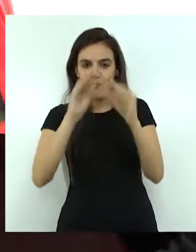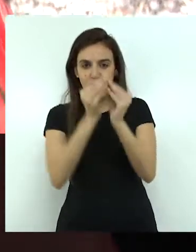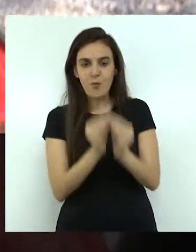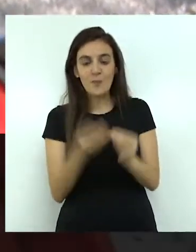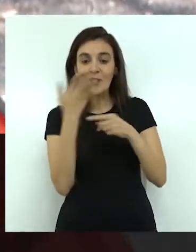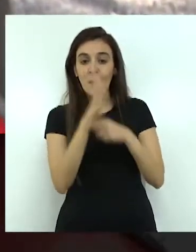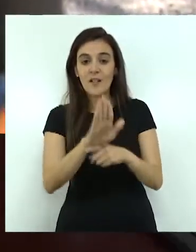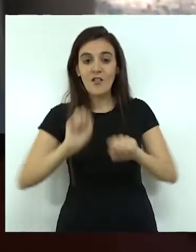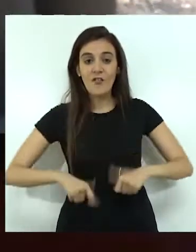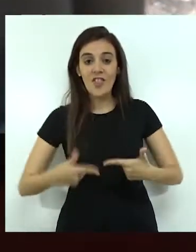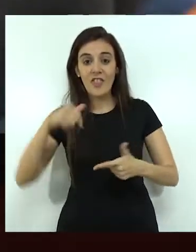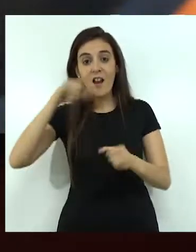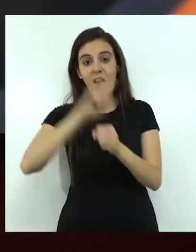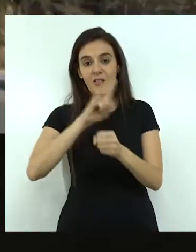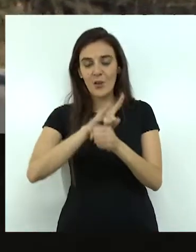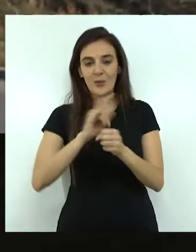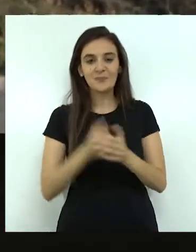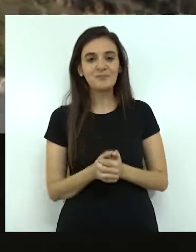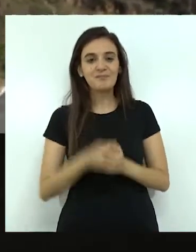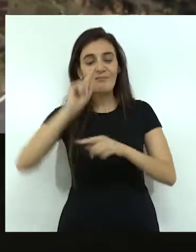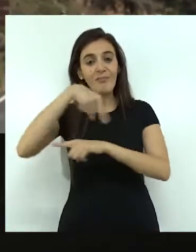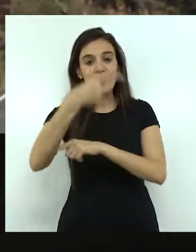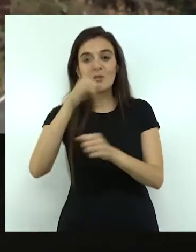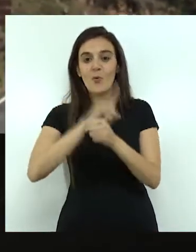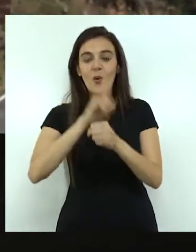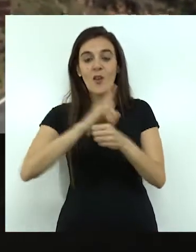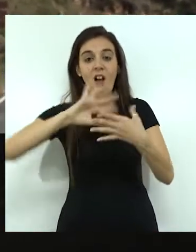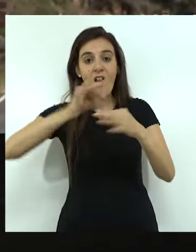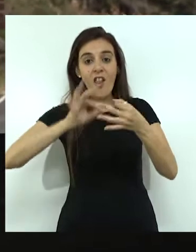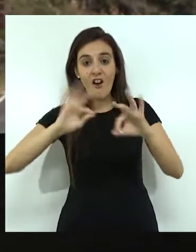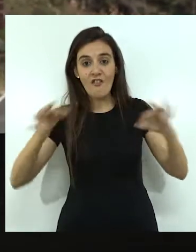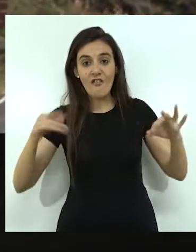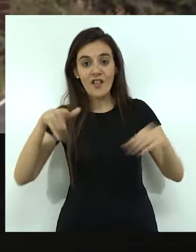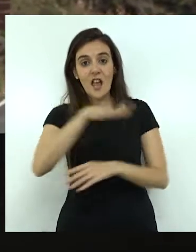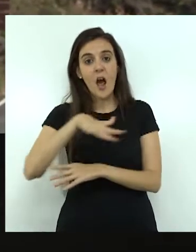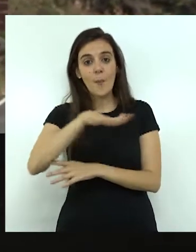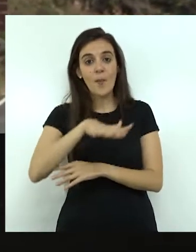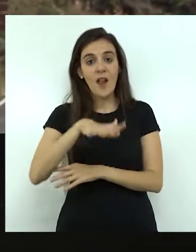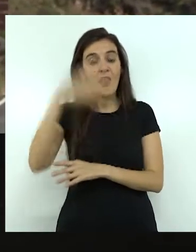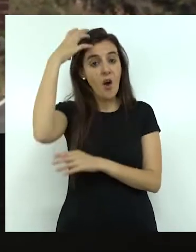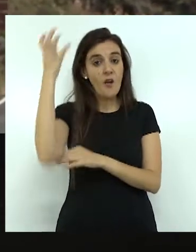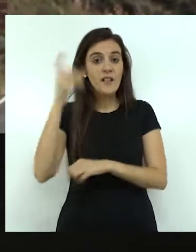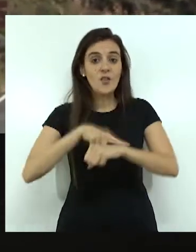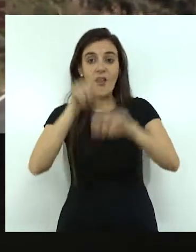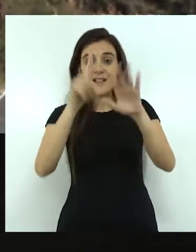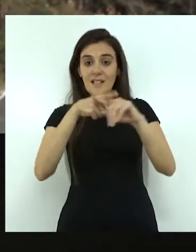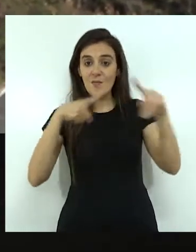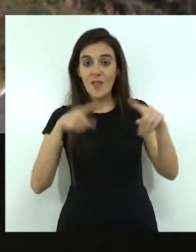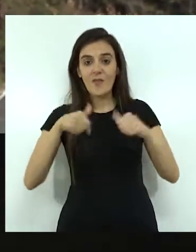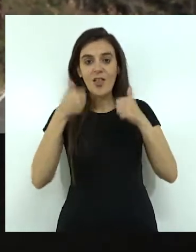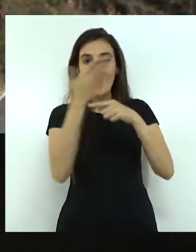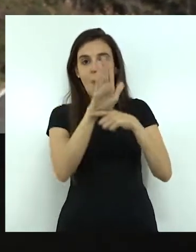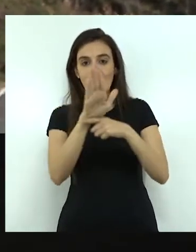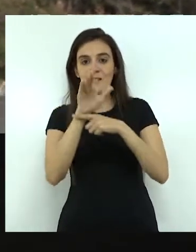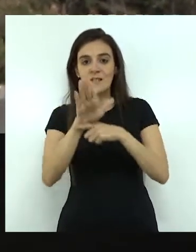oficialmente este lunes el próximo lunes en la feria de este en la plaza de los reyes a las seis y media ahí va a ser la presentación